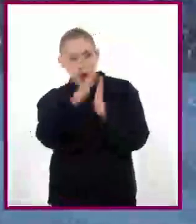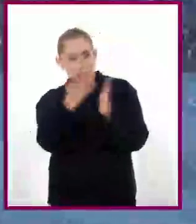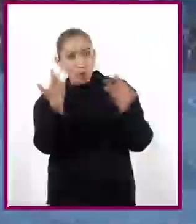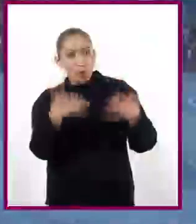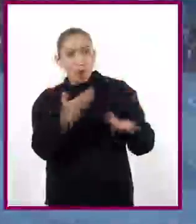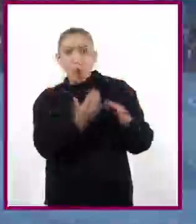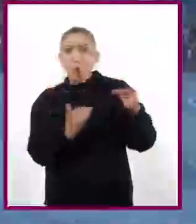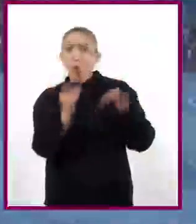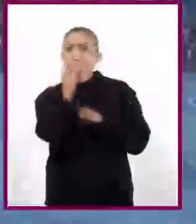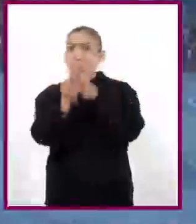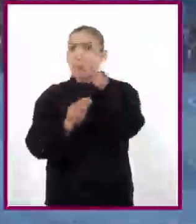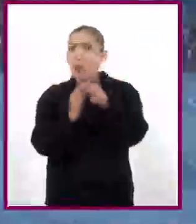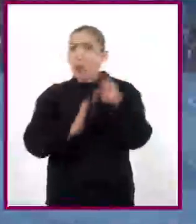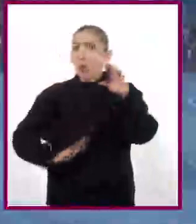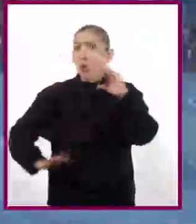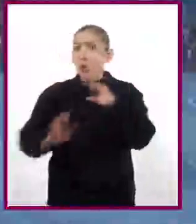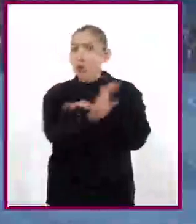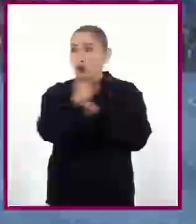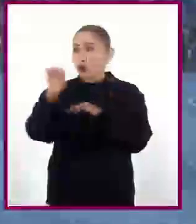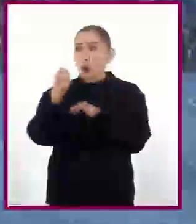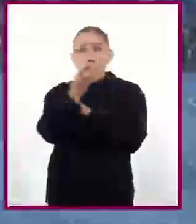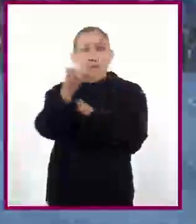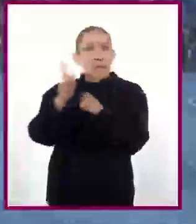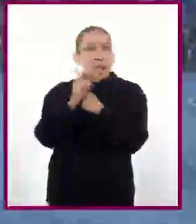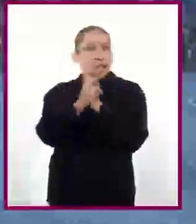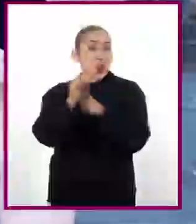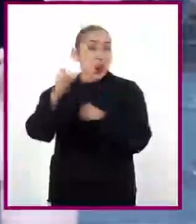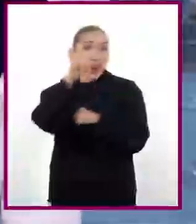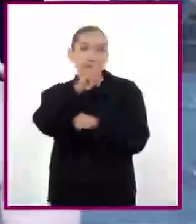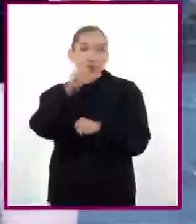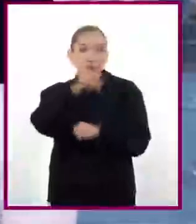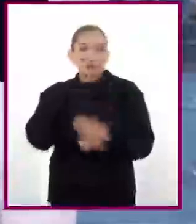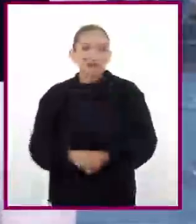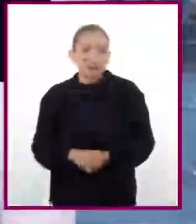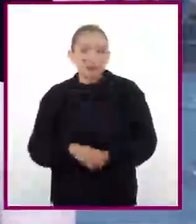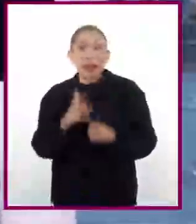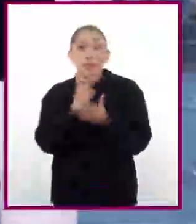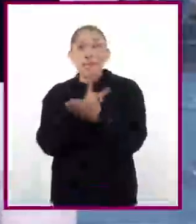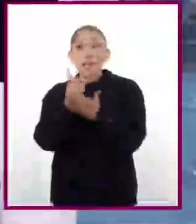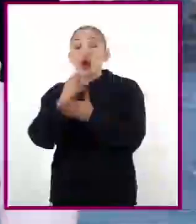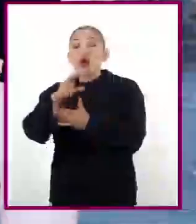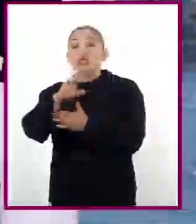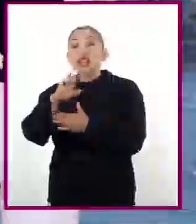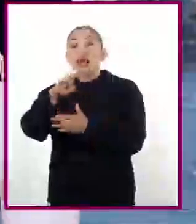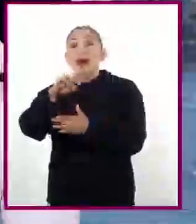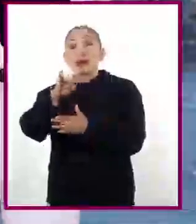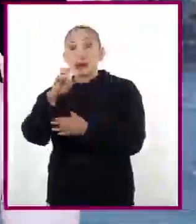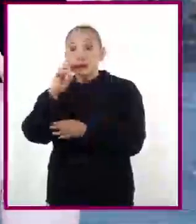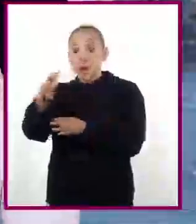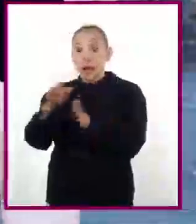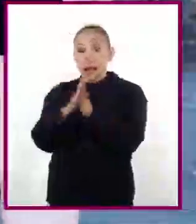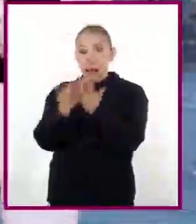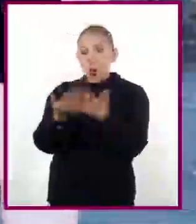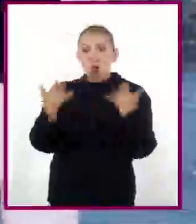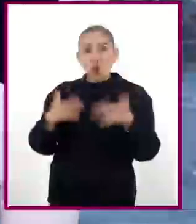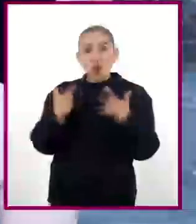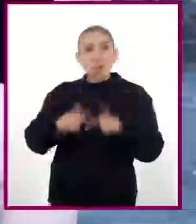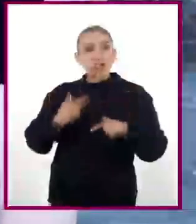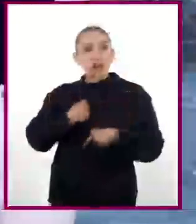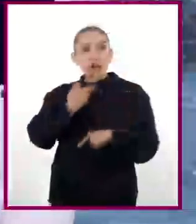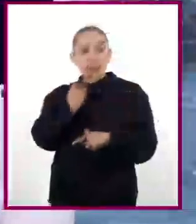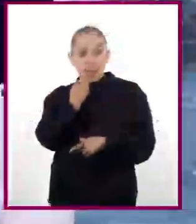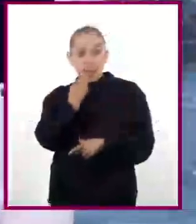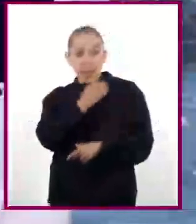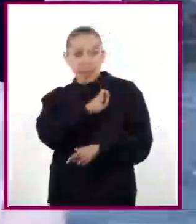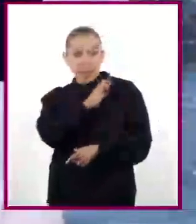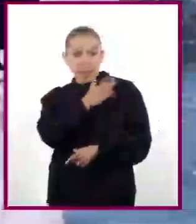de un autor a nivel mundial, de cualquier país o lengua. Y el Premio Cervantes reconoce la obra de los escritores españoles